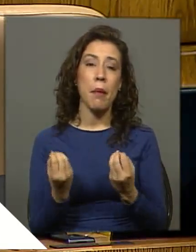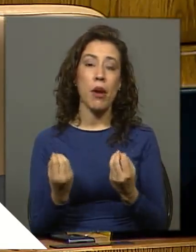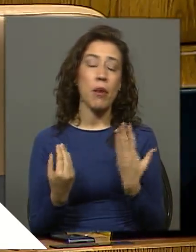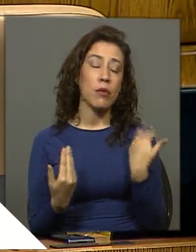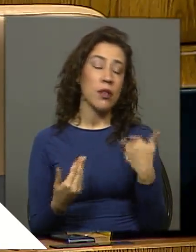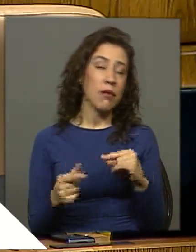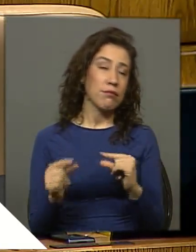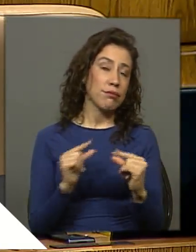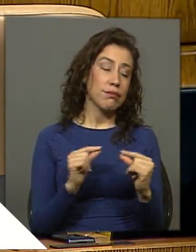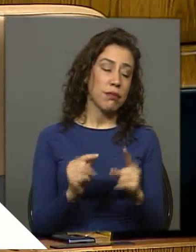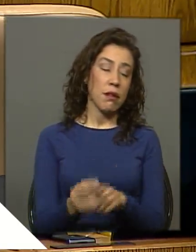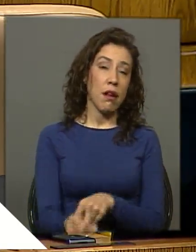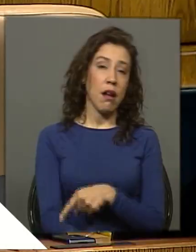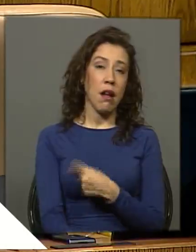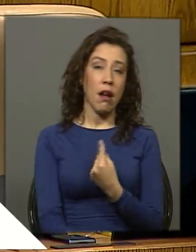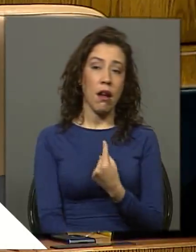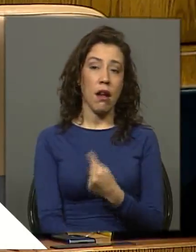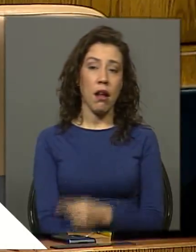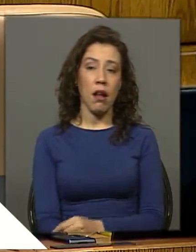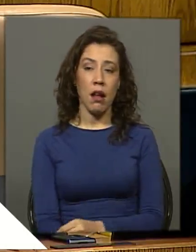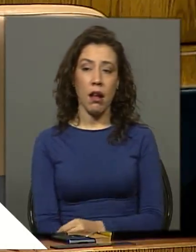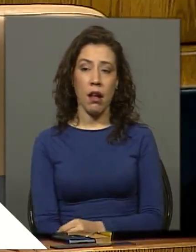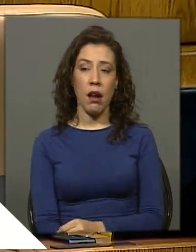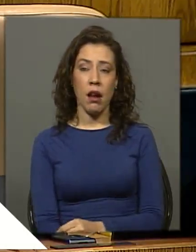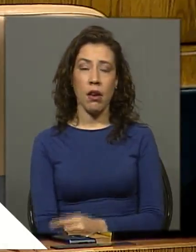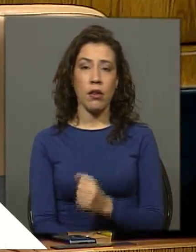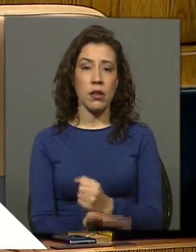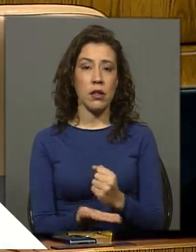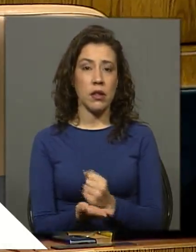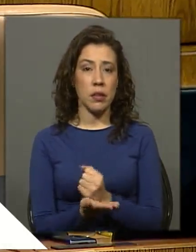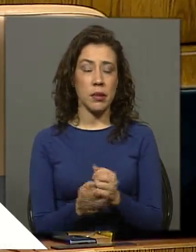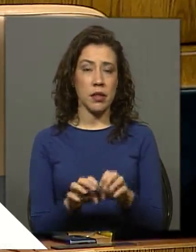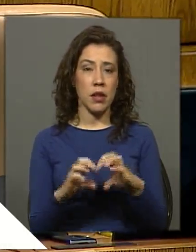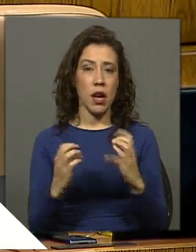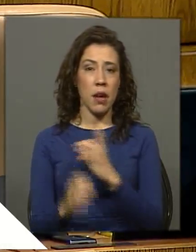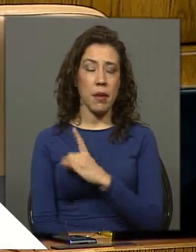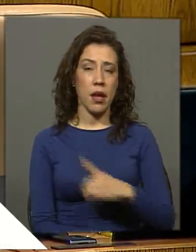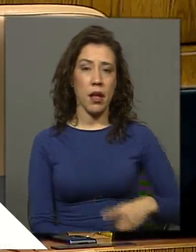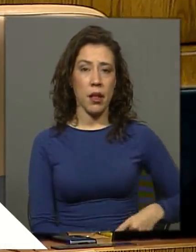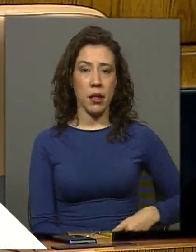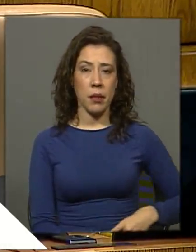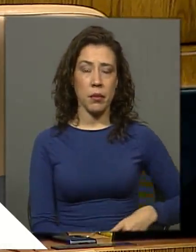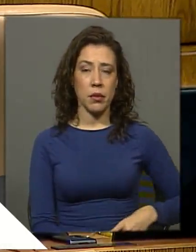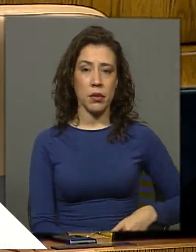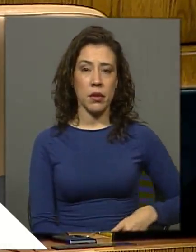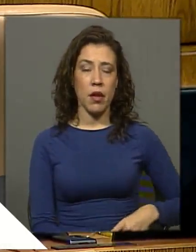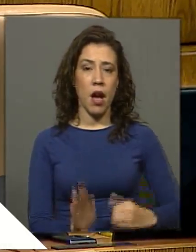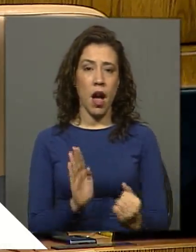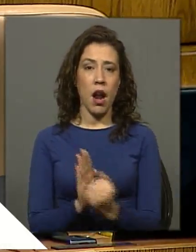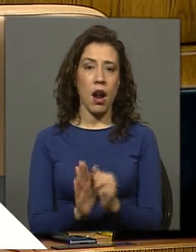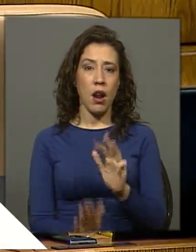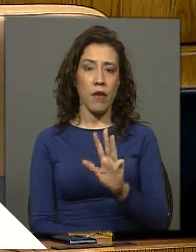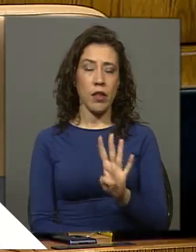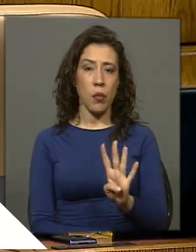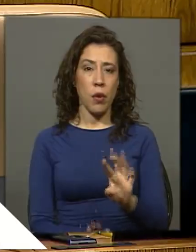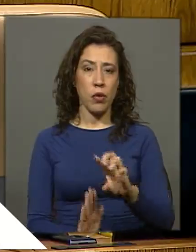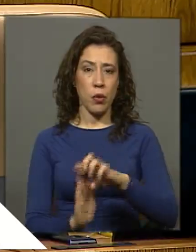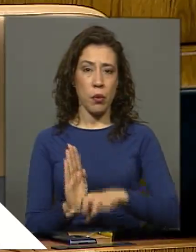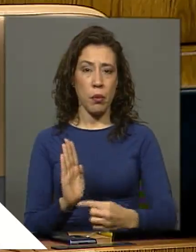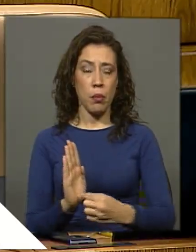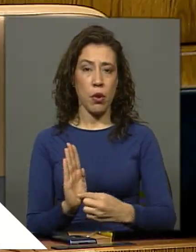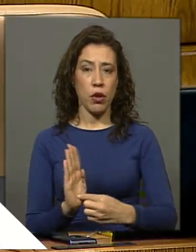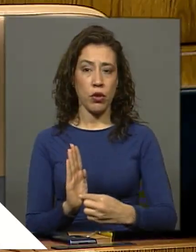discutimos ampliamente en la tramitación en la Cámara de Diputados en el artículo 94 de este proyecto